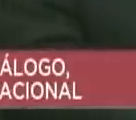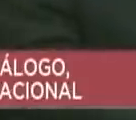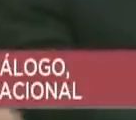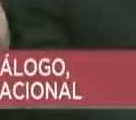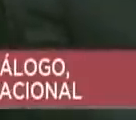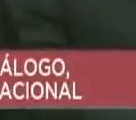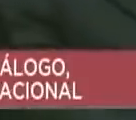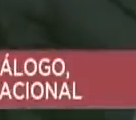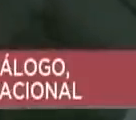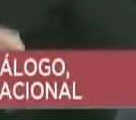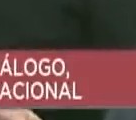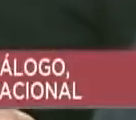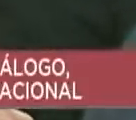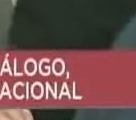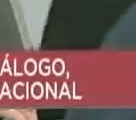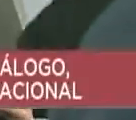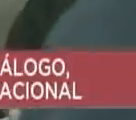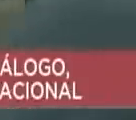Venezuela, que ha sido